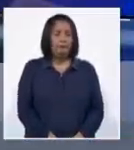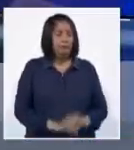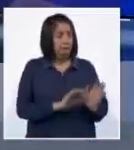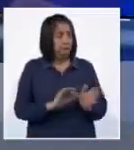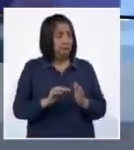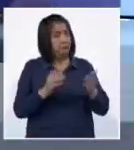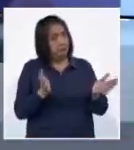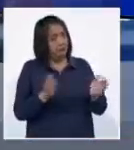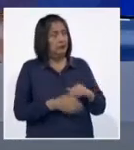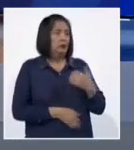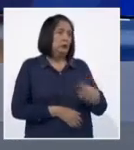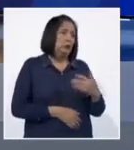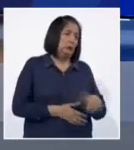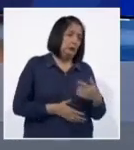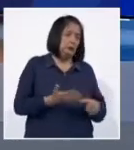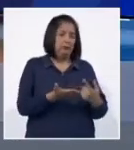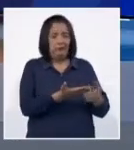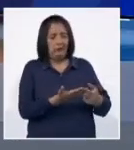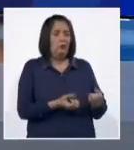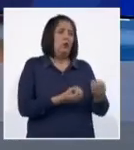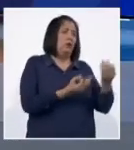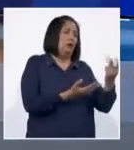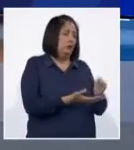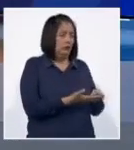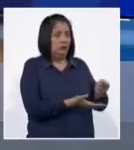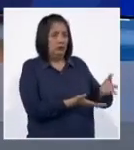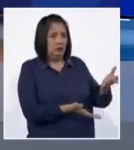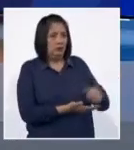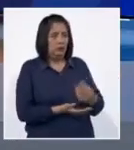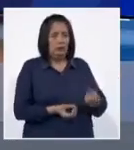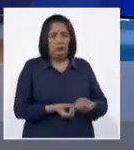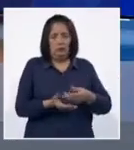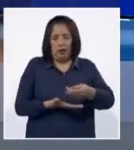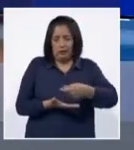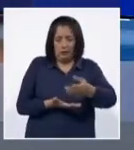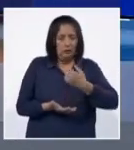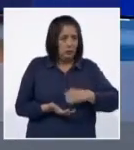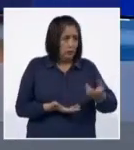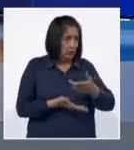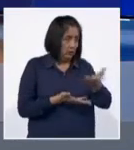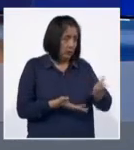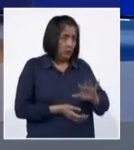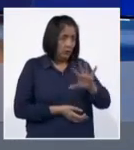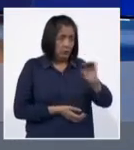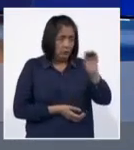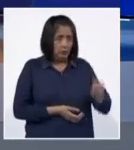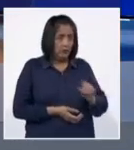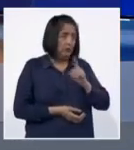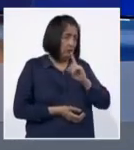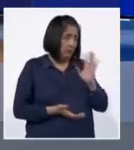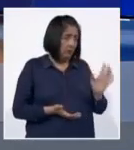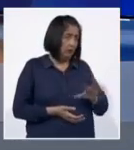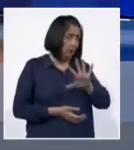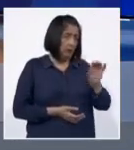Bueno, naturalmente se ha generado polémica, porque más allá de cuánto gane Farfán, lo importante es cuánto gastan los hijos. Y de lo que gastan los hijos, el 50% es de los padres